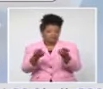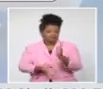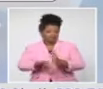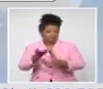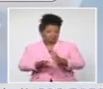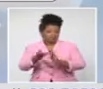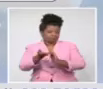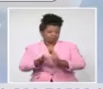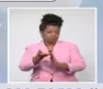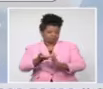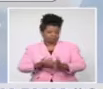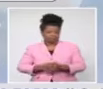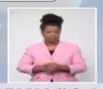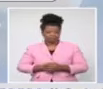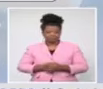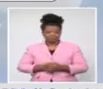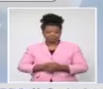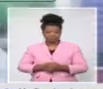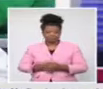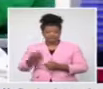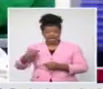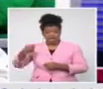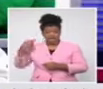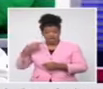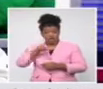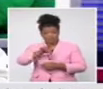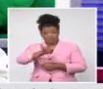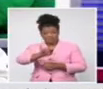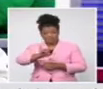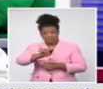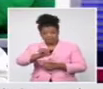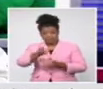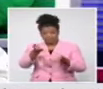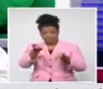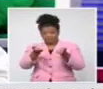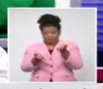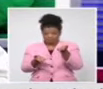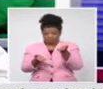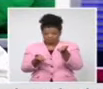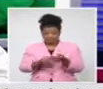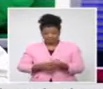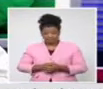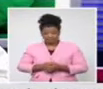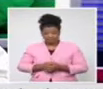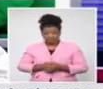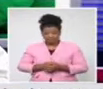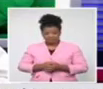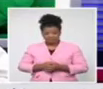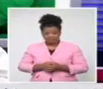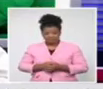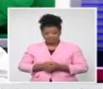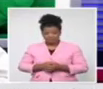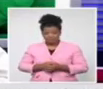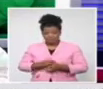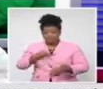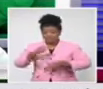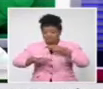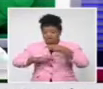dando. Ayer 96 menos que la jornada anterior. Se procesaron